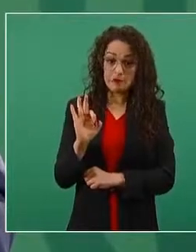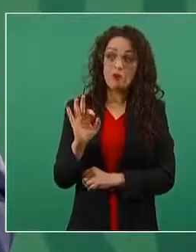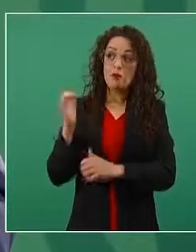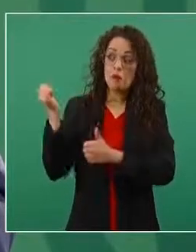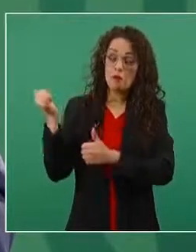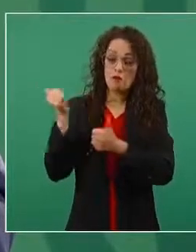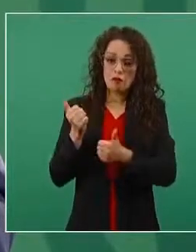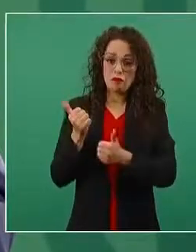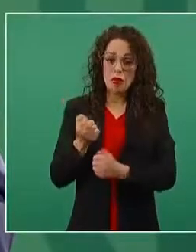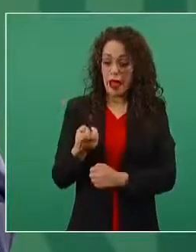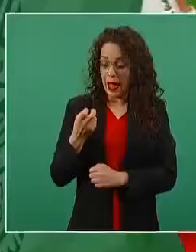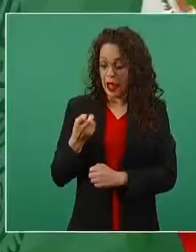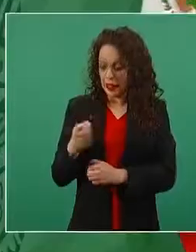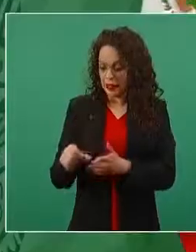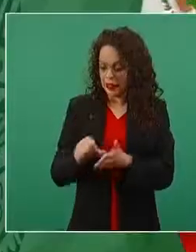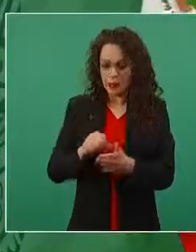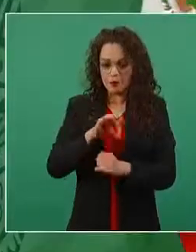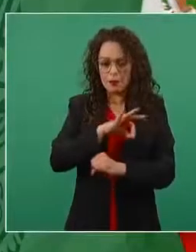finales de este mes